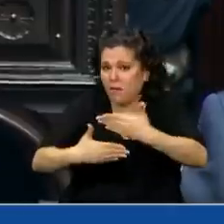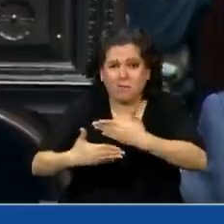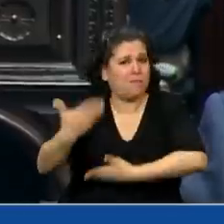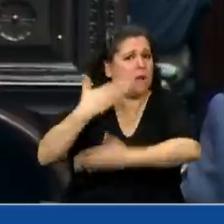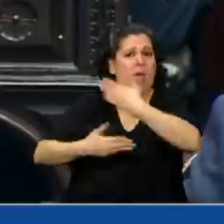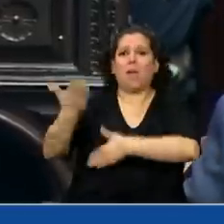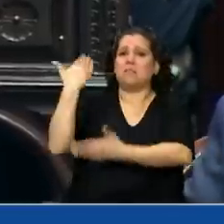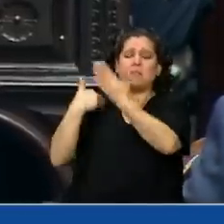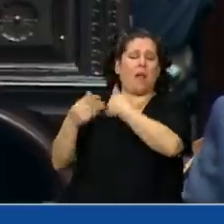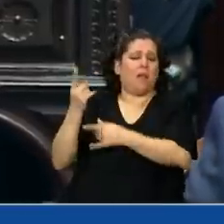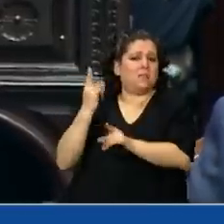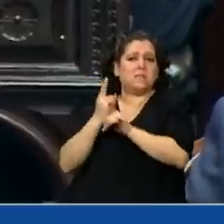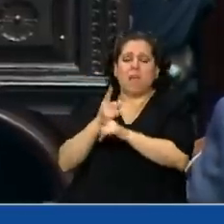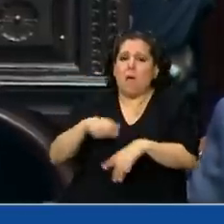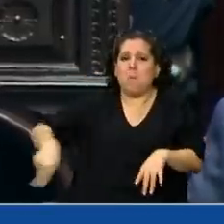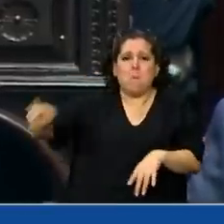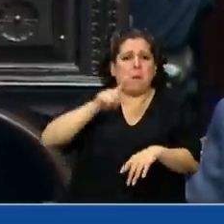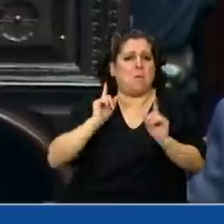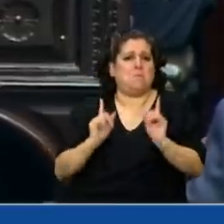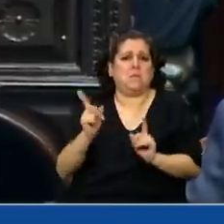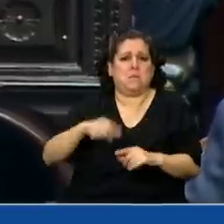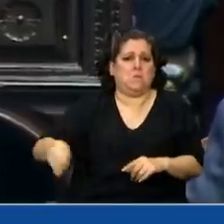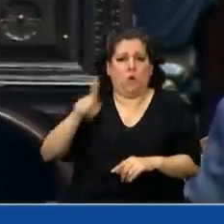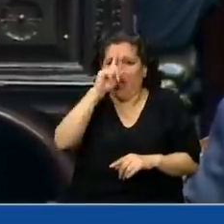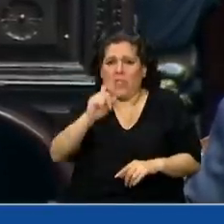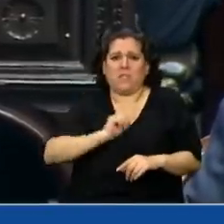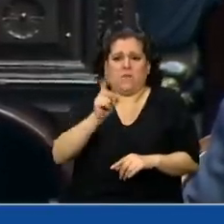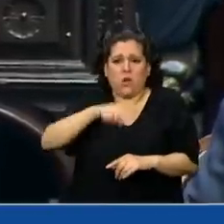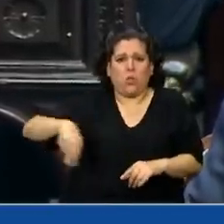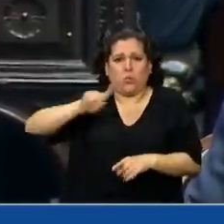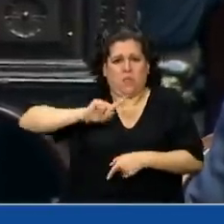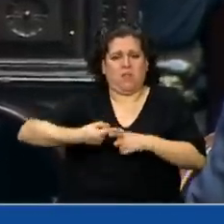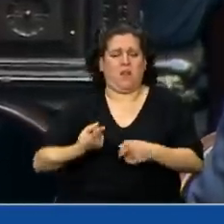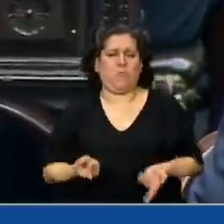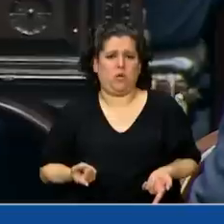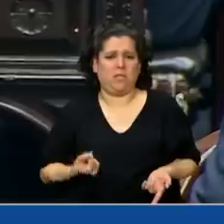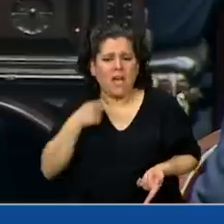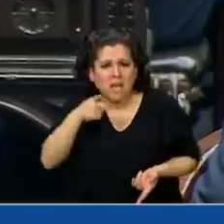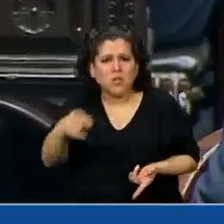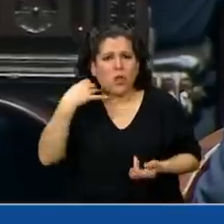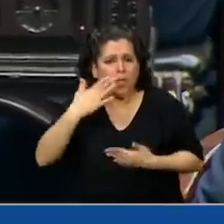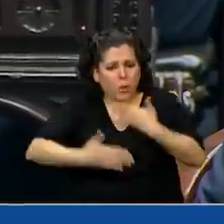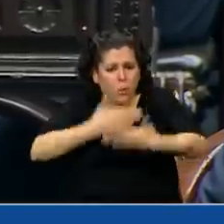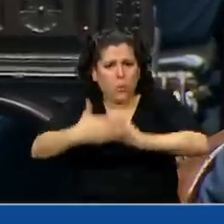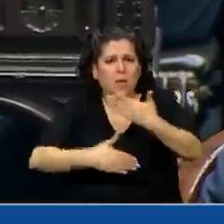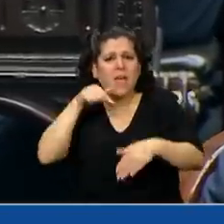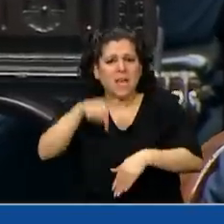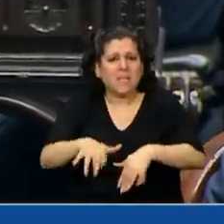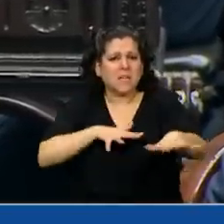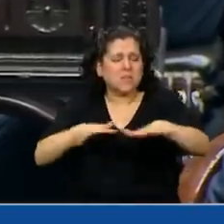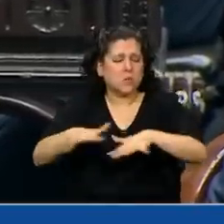mirar el futuro distinto. Eso es el desafío de la política. Estamos ante una situación